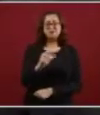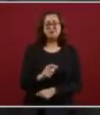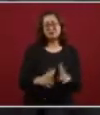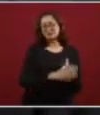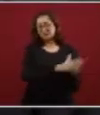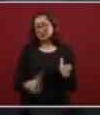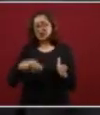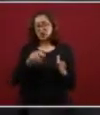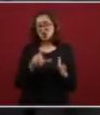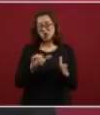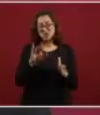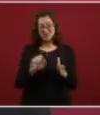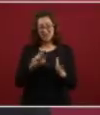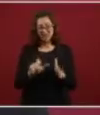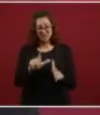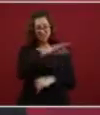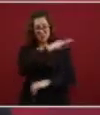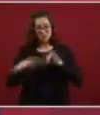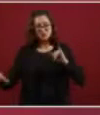este fue